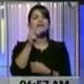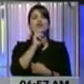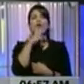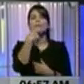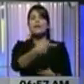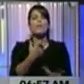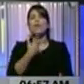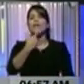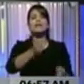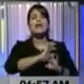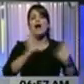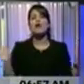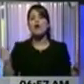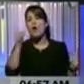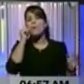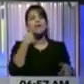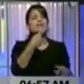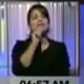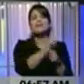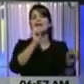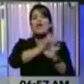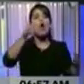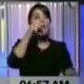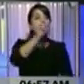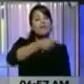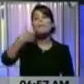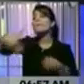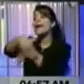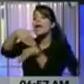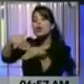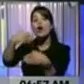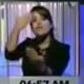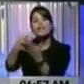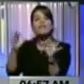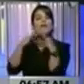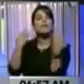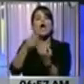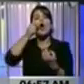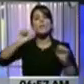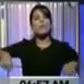voy a decir, pues yo dije que iba a llamar a ese señor así hasta que él le pidiera perdón a la familia